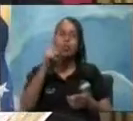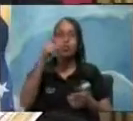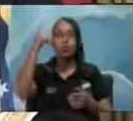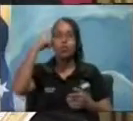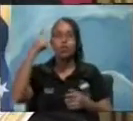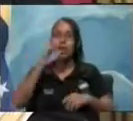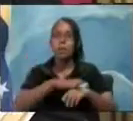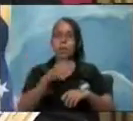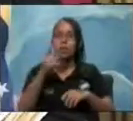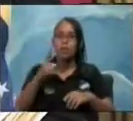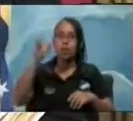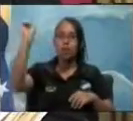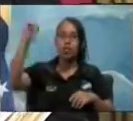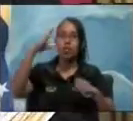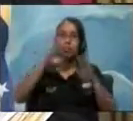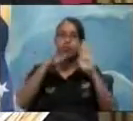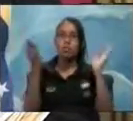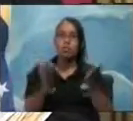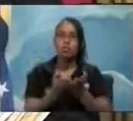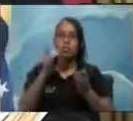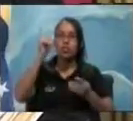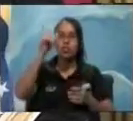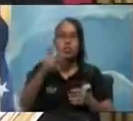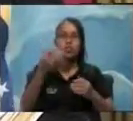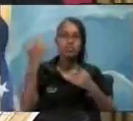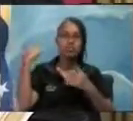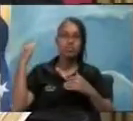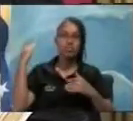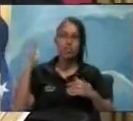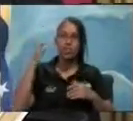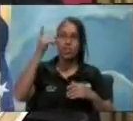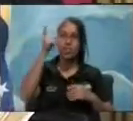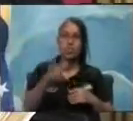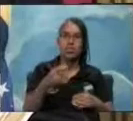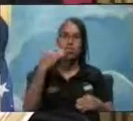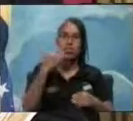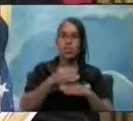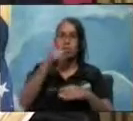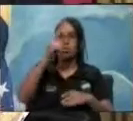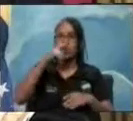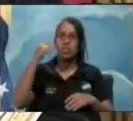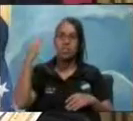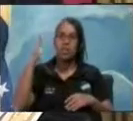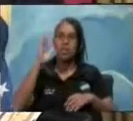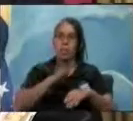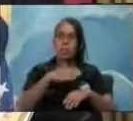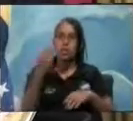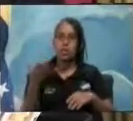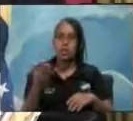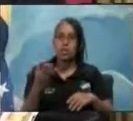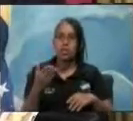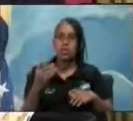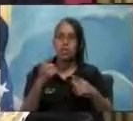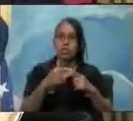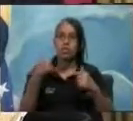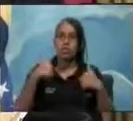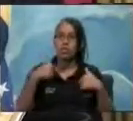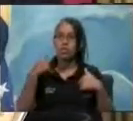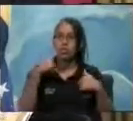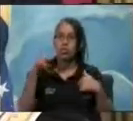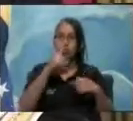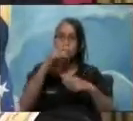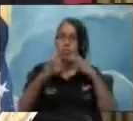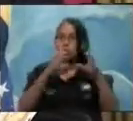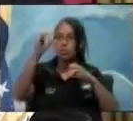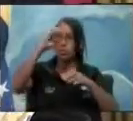los luz del mundista son retrasados? Son como la edad judaica, ¿por qué? ¿Por qué? Yo le dije, no se preocupe, Dios